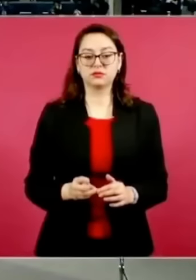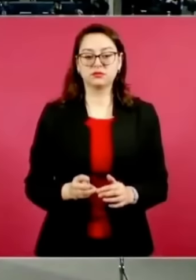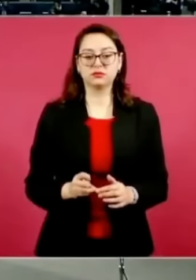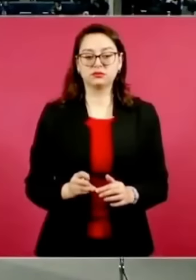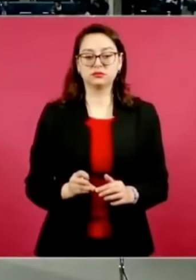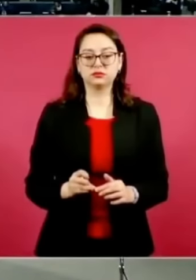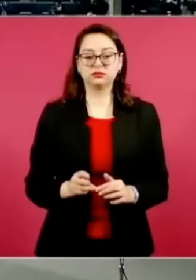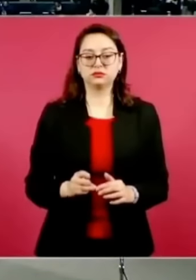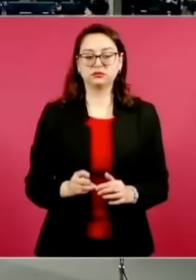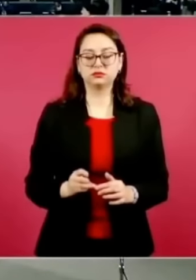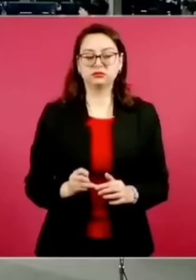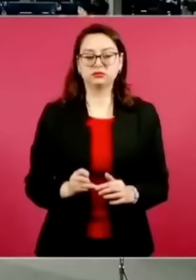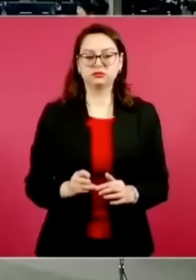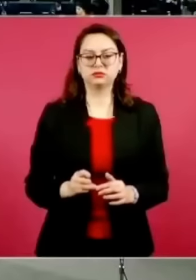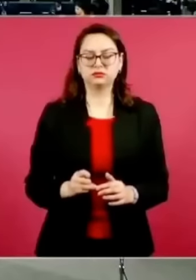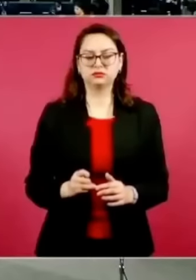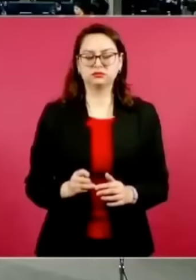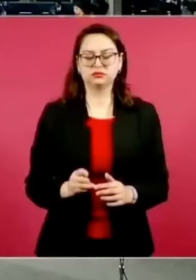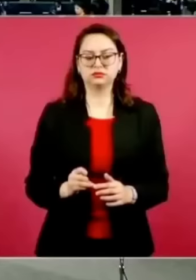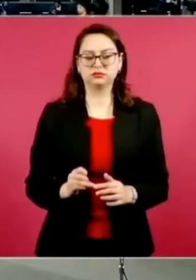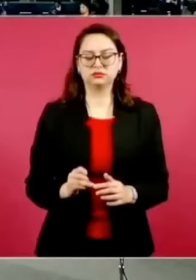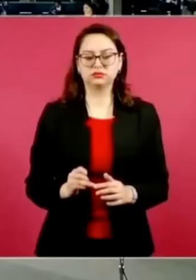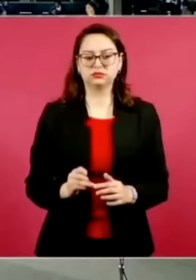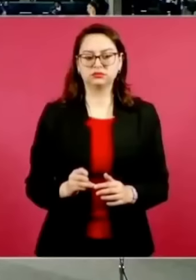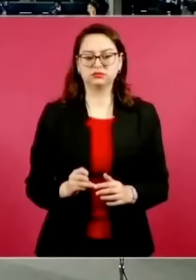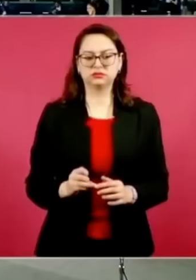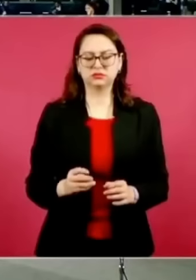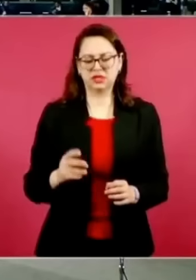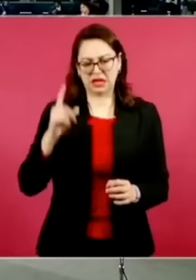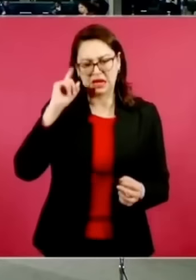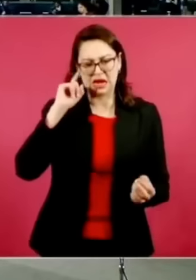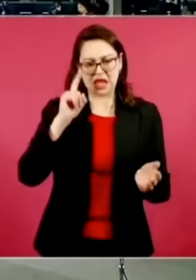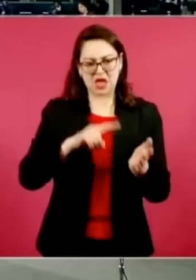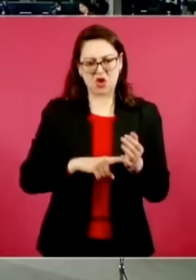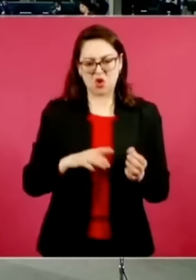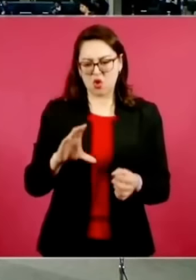Lo publicaron en contralínea y…